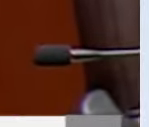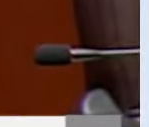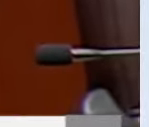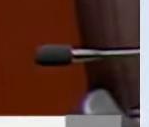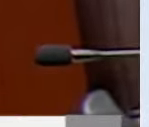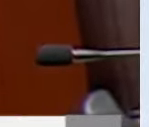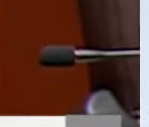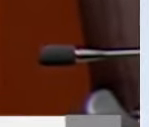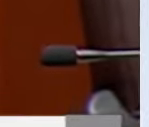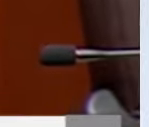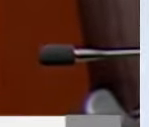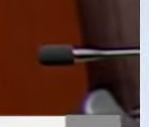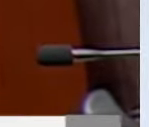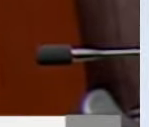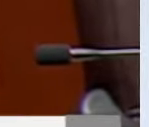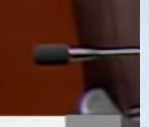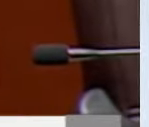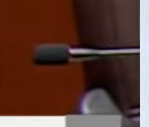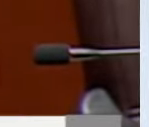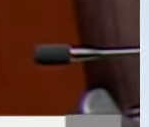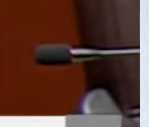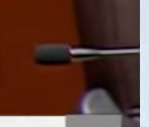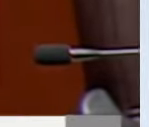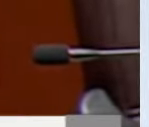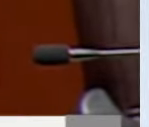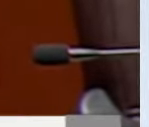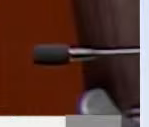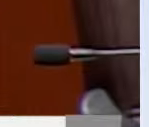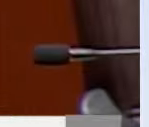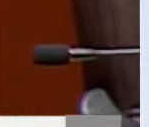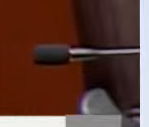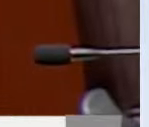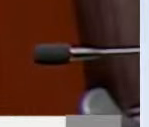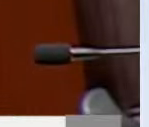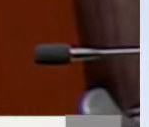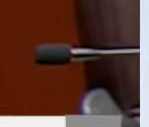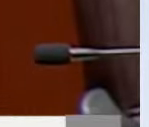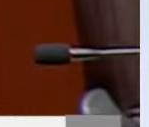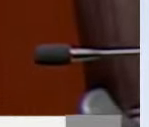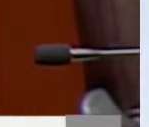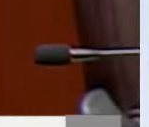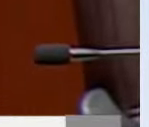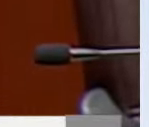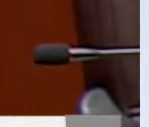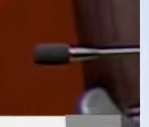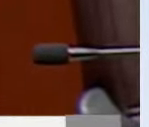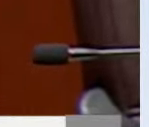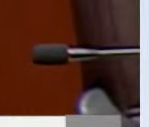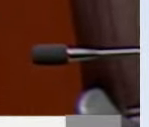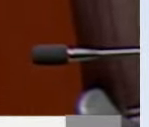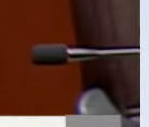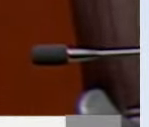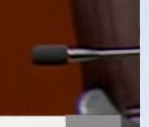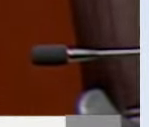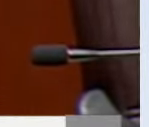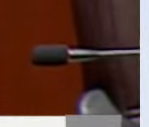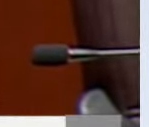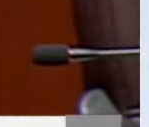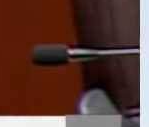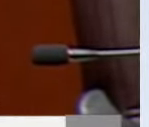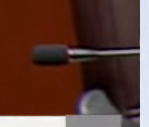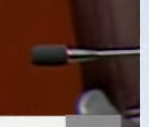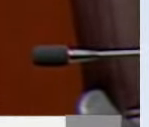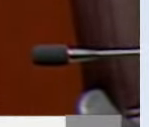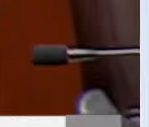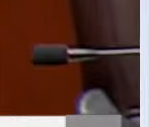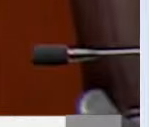soluciones, trabajemos y visitemos in situ la realidad que vive y que viene atravesando nuestro país. La verdad, la economía es